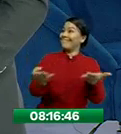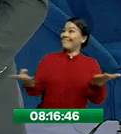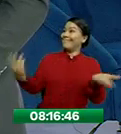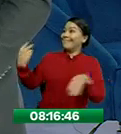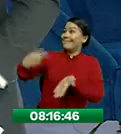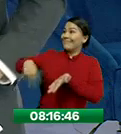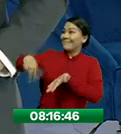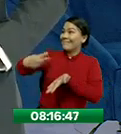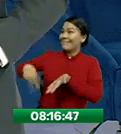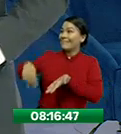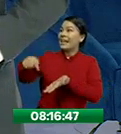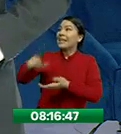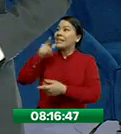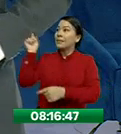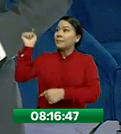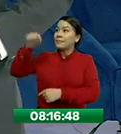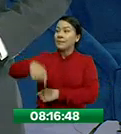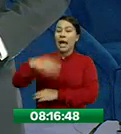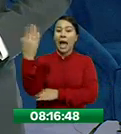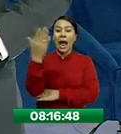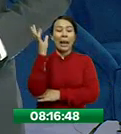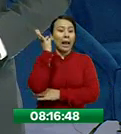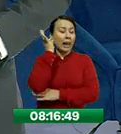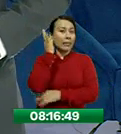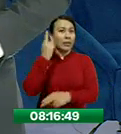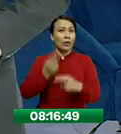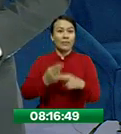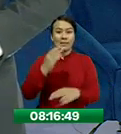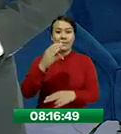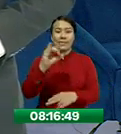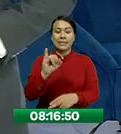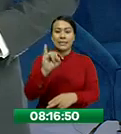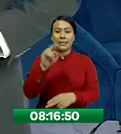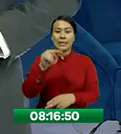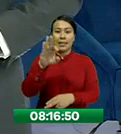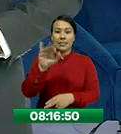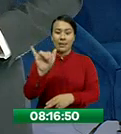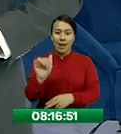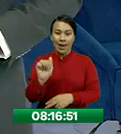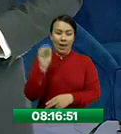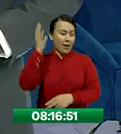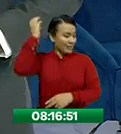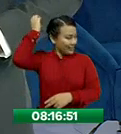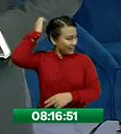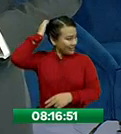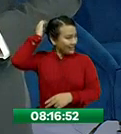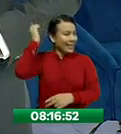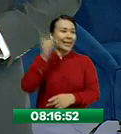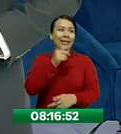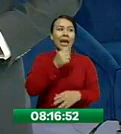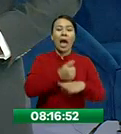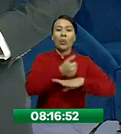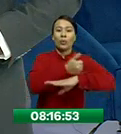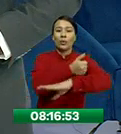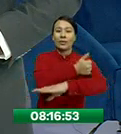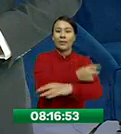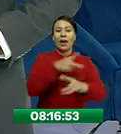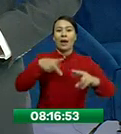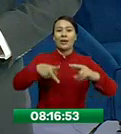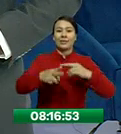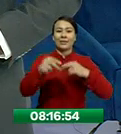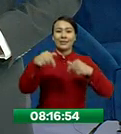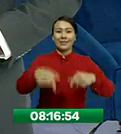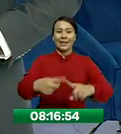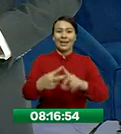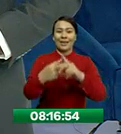instantes estará por aquí la alcaldesa Cintia Viteri, también acompañada de otras autoridades, para iniciar con el pregón que arranca desde